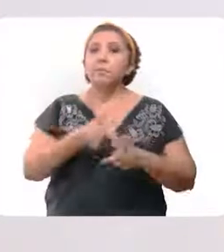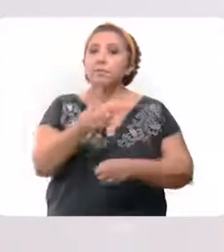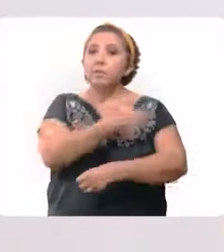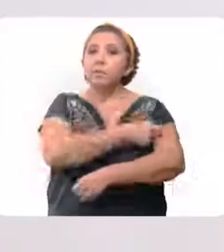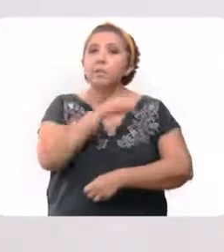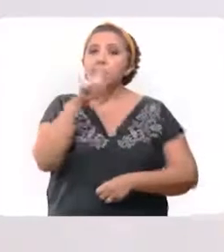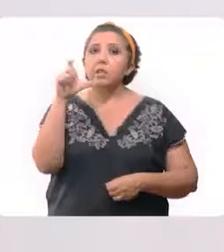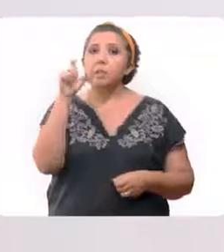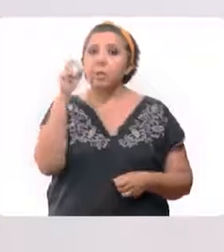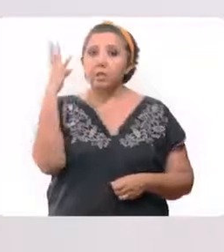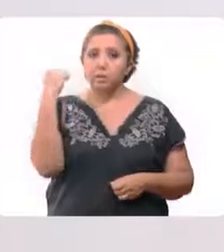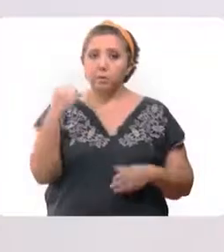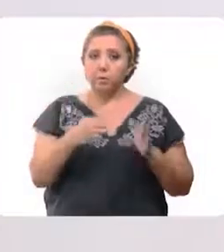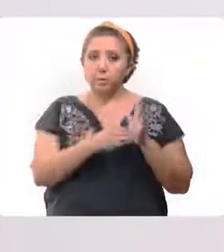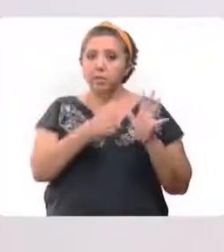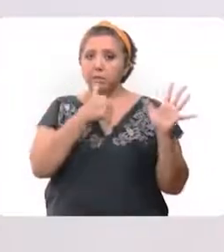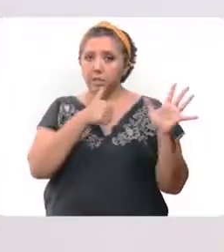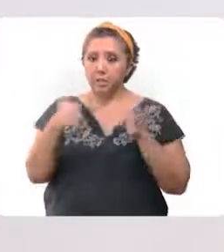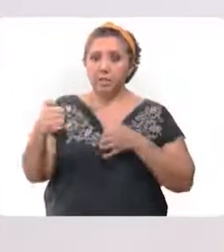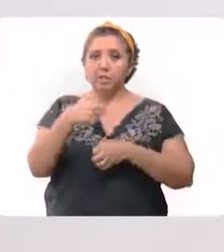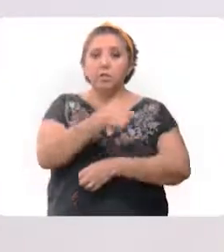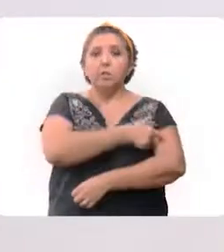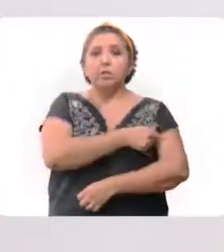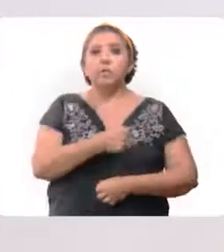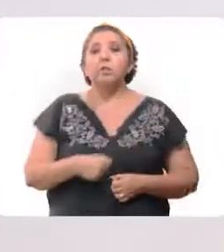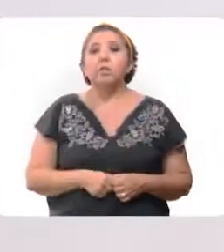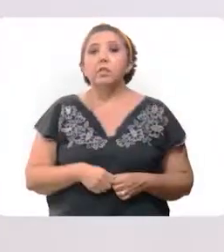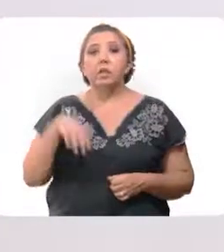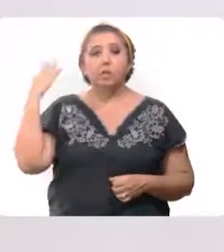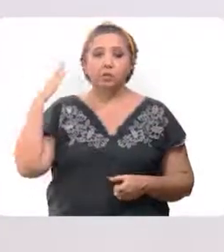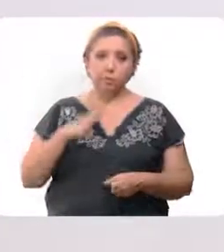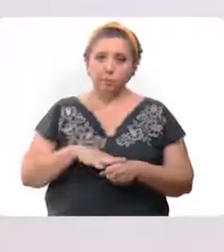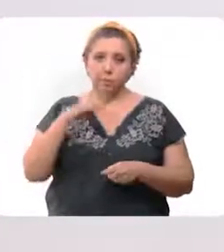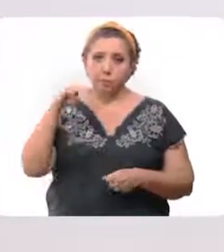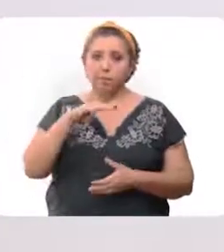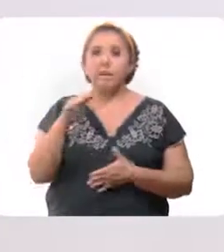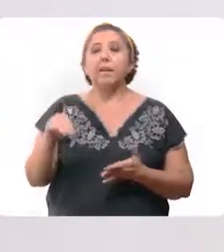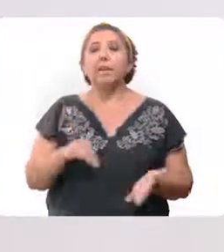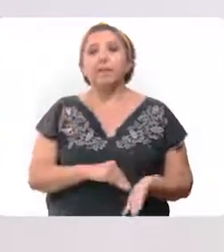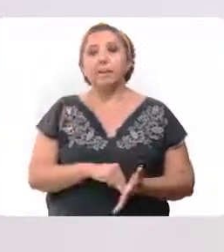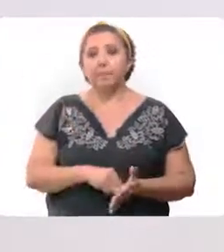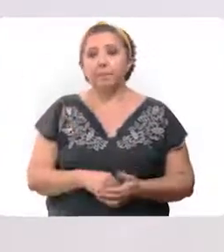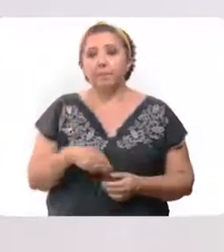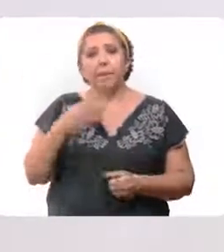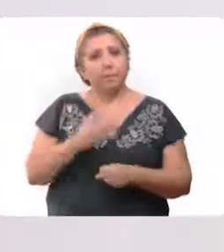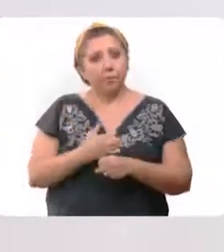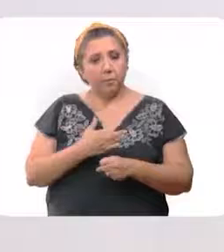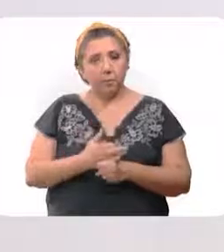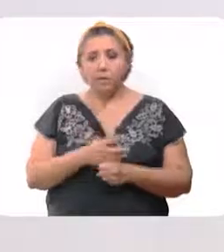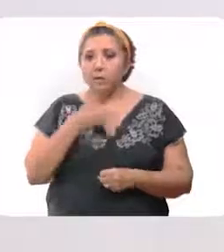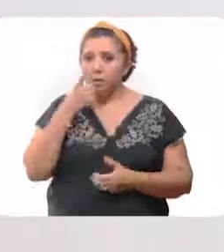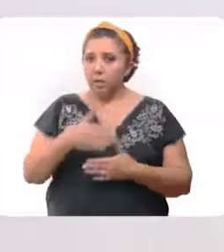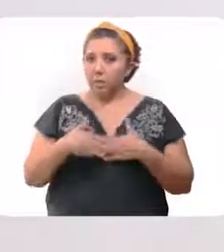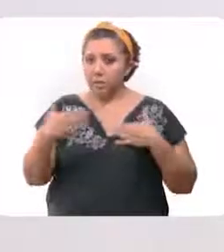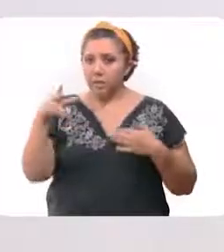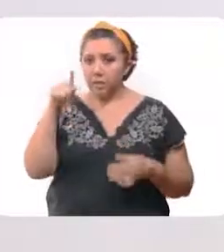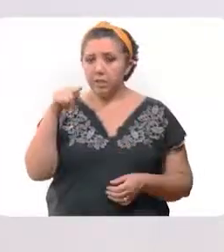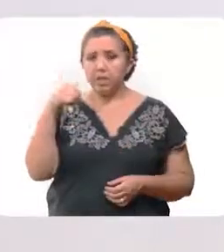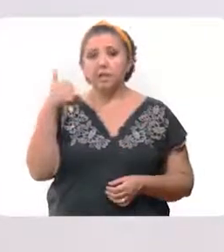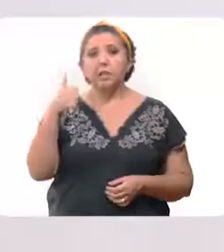aplicar 129.600 dosis de vacunas contra el coronavirus a adultos mayores de Mérida. Hasta el momento se registra un avance